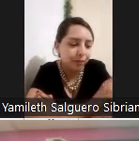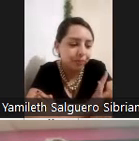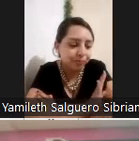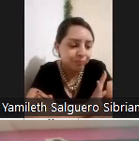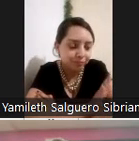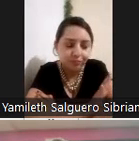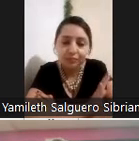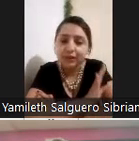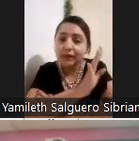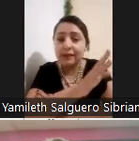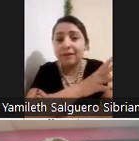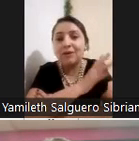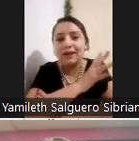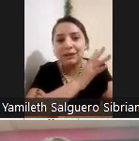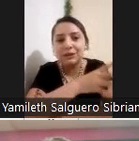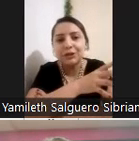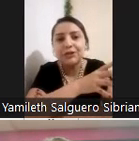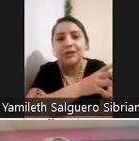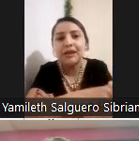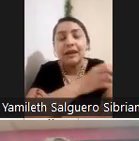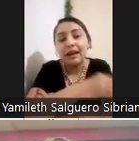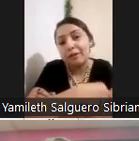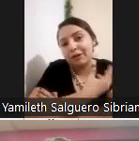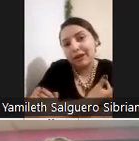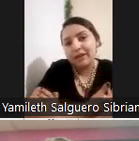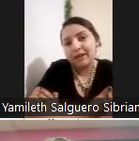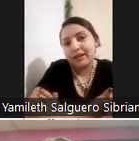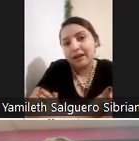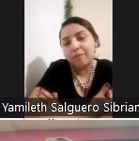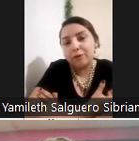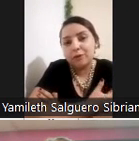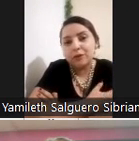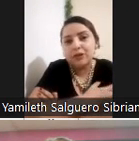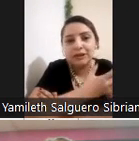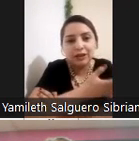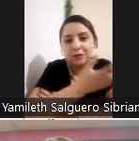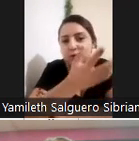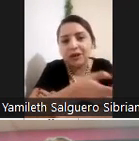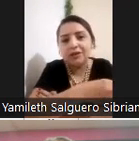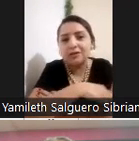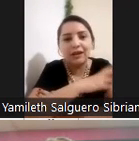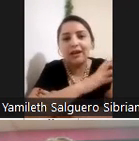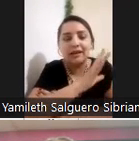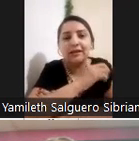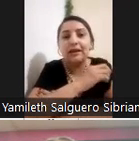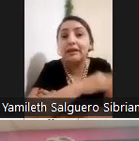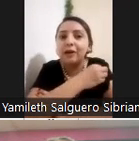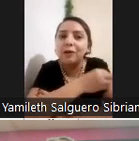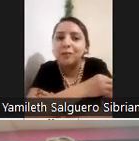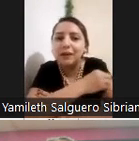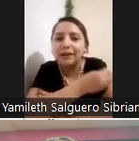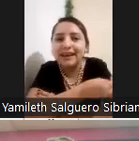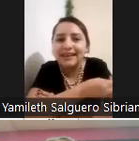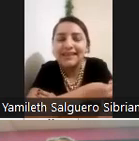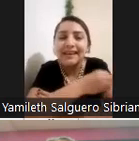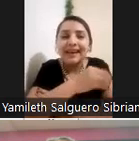ejemplo en el tema de los accesorios la mayoría vienen de productos de Estados Unidos y así y traen los